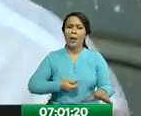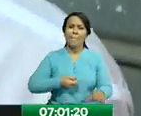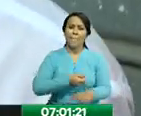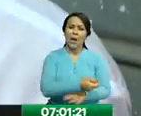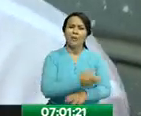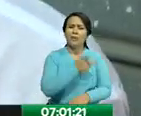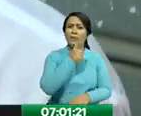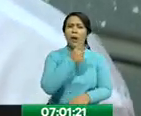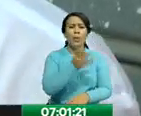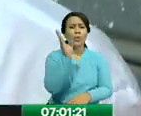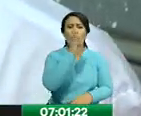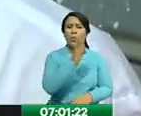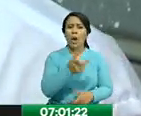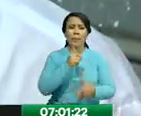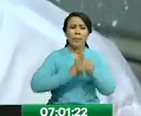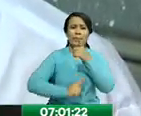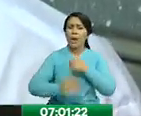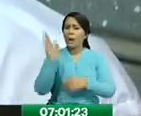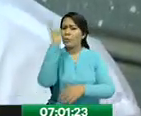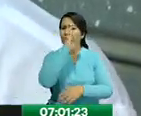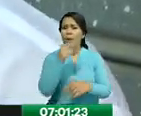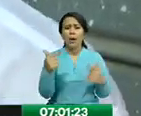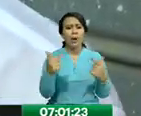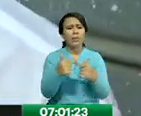ningún inconveniente, no tomaba.